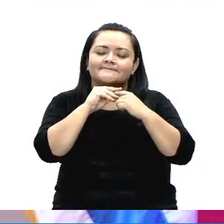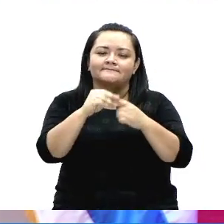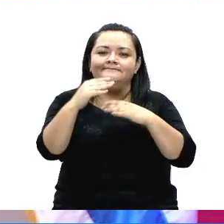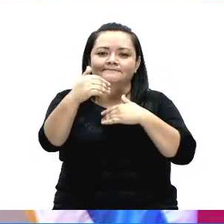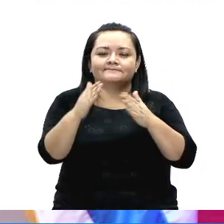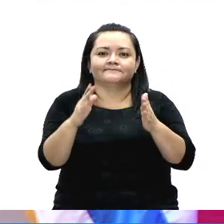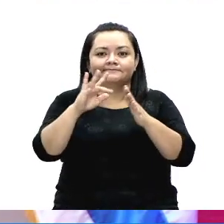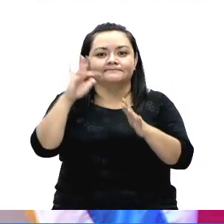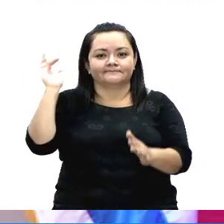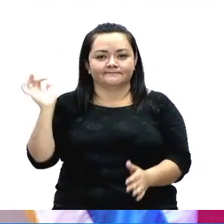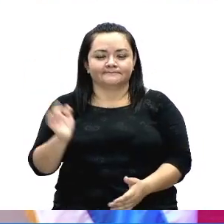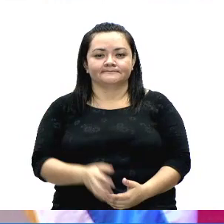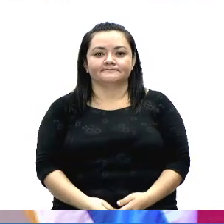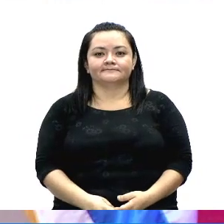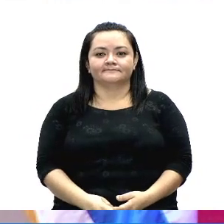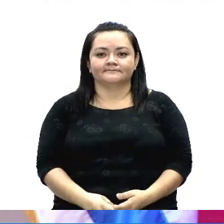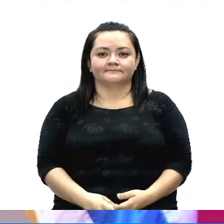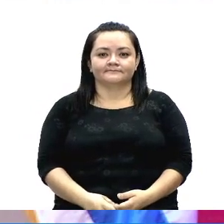tesoro